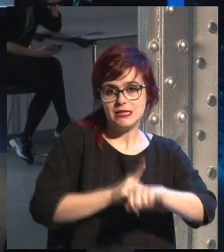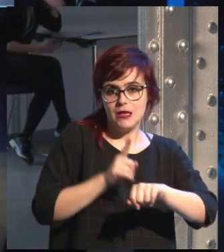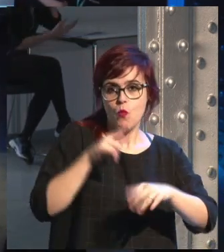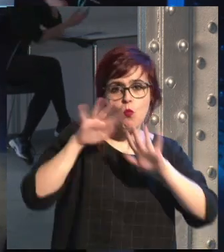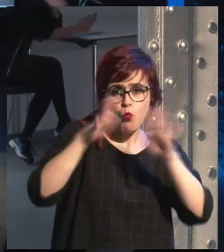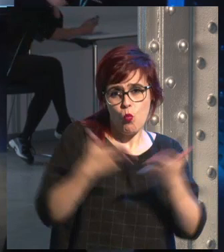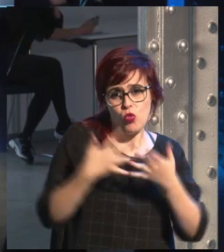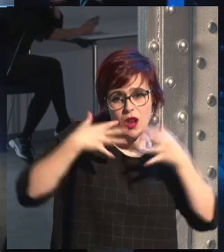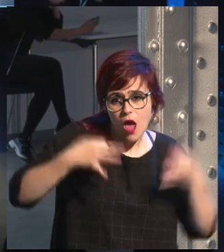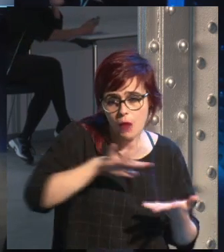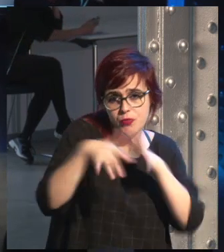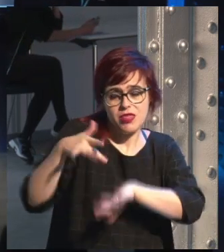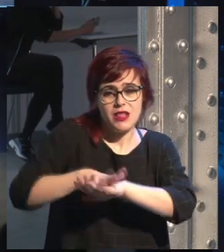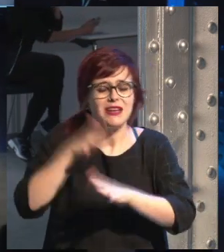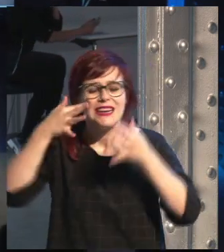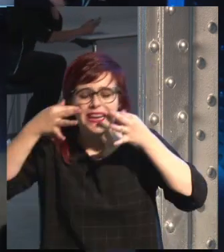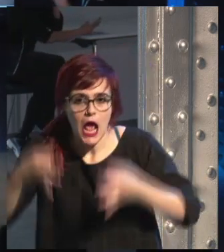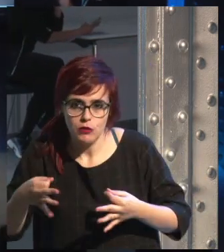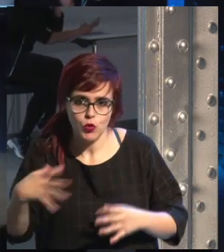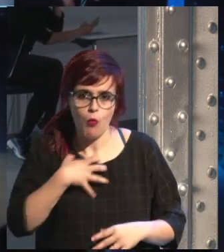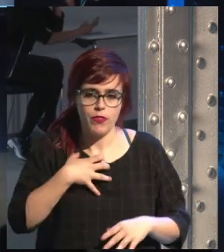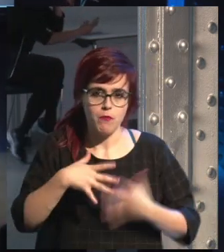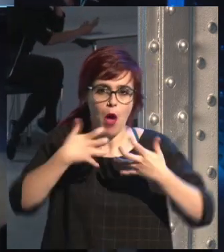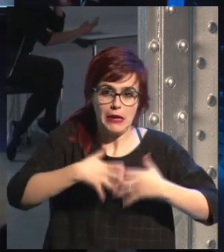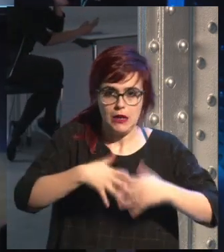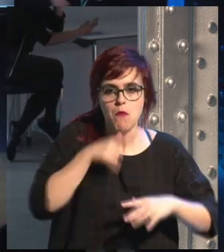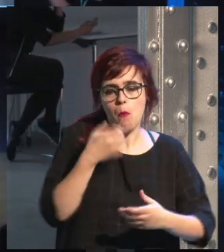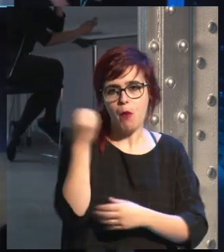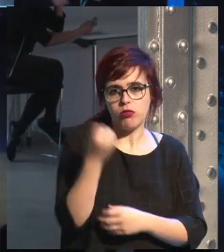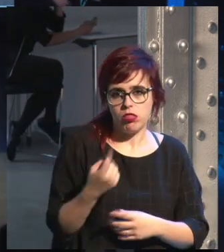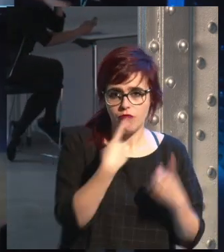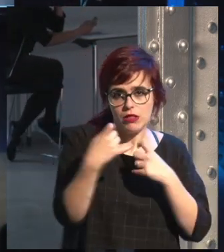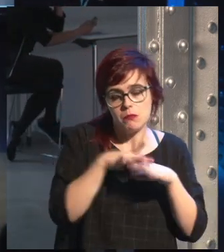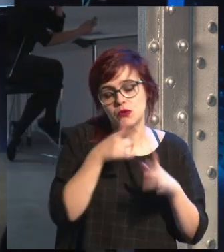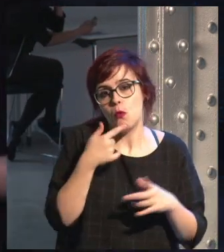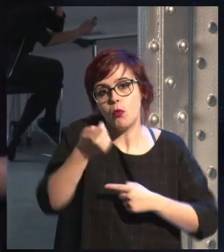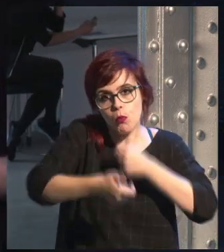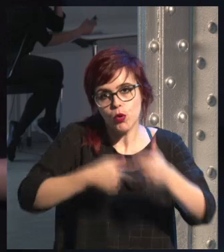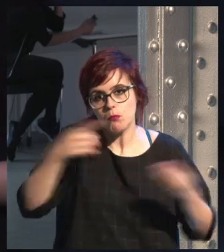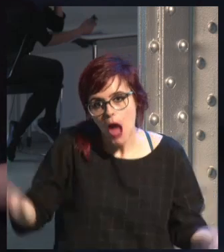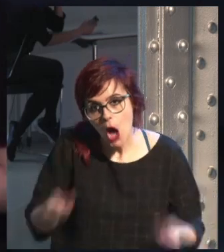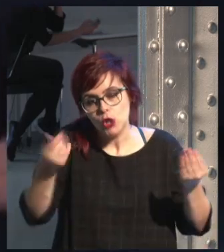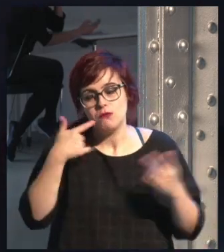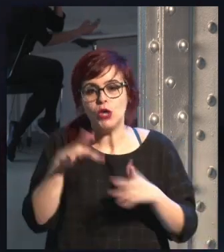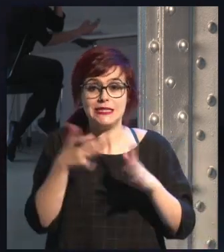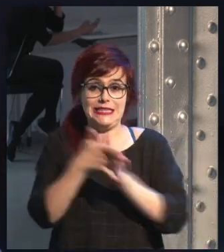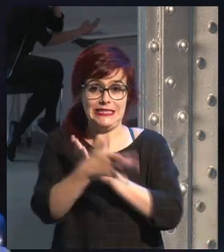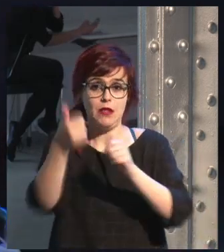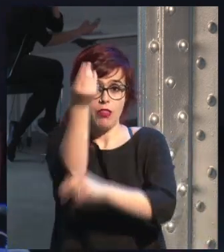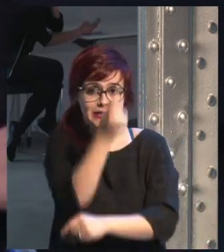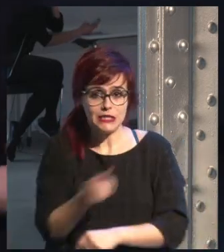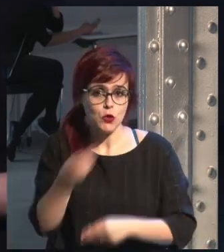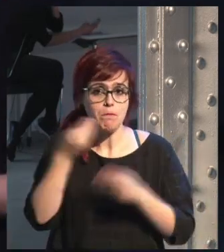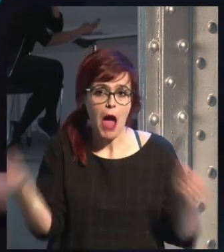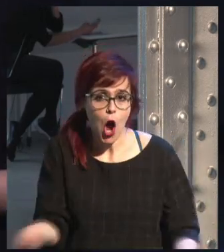de manera hiperrealista, pero bueno. Lógicamente, cuanto más real sea ese mundo y mejor esté hecho, más me lo voy a creer. Y